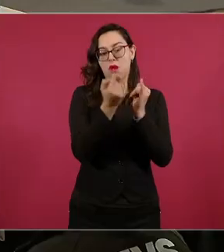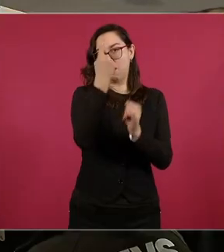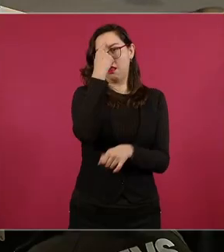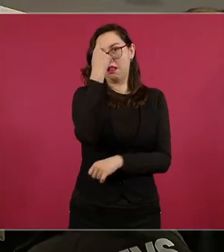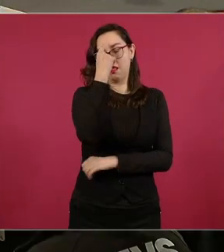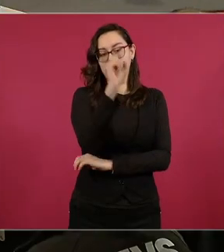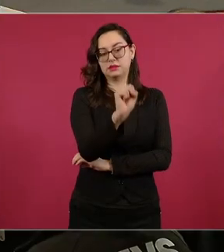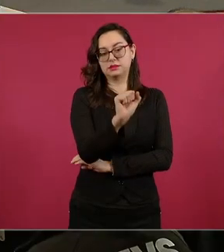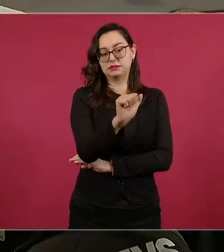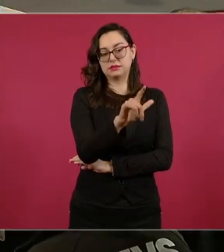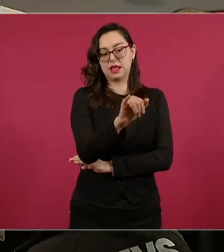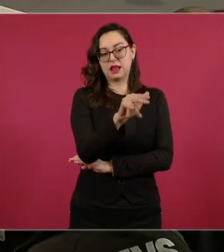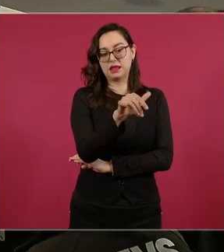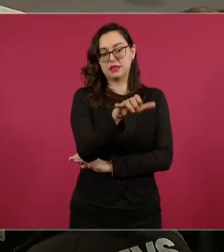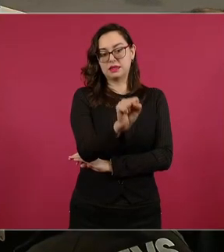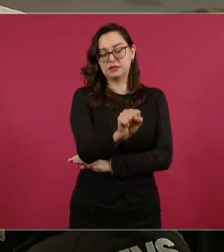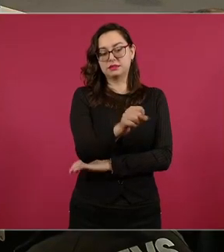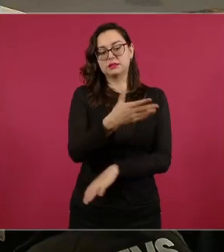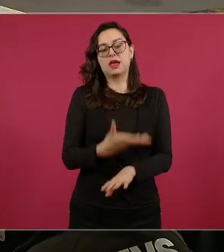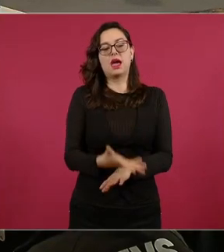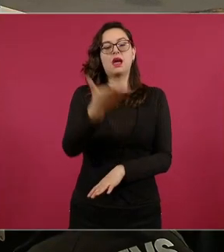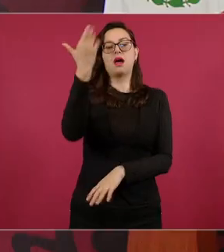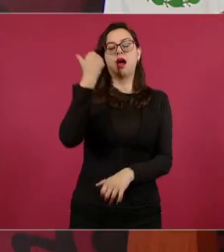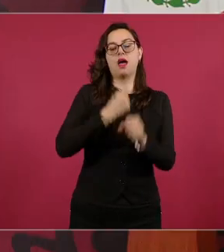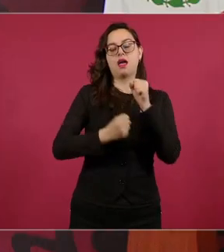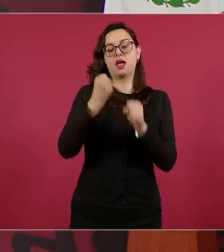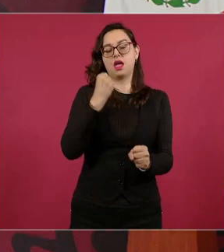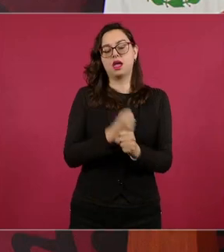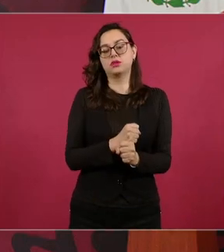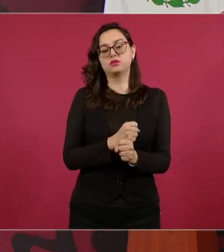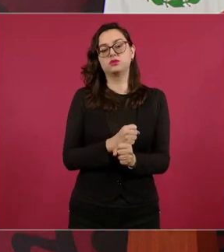el secretario de Hacienda de Salinas, Aspe?